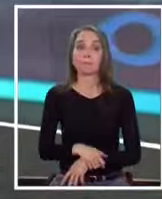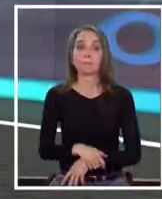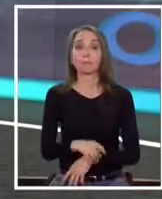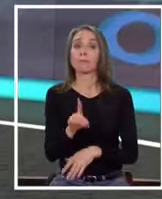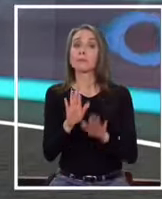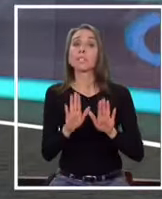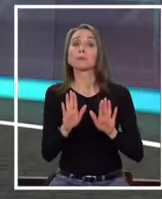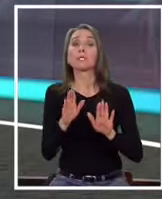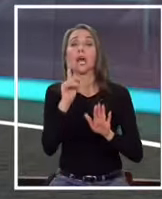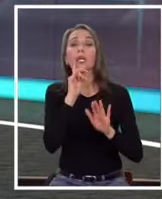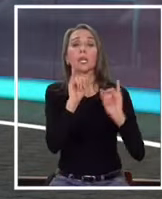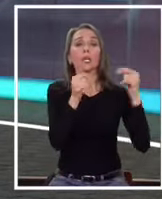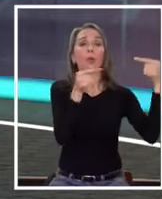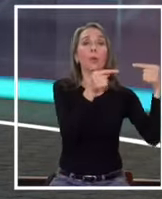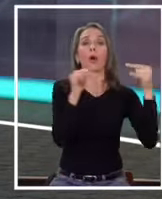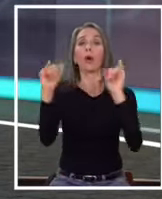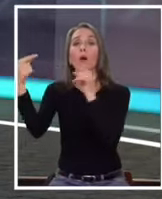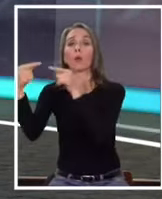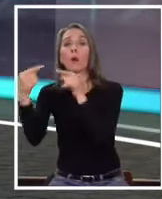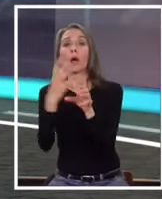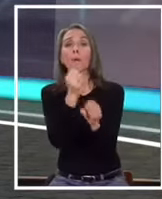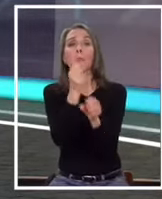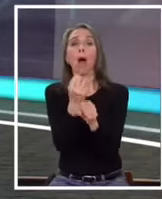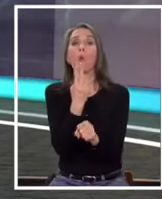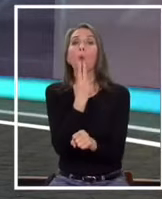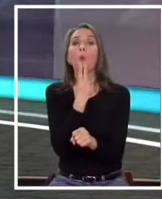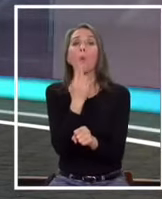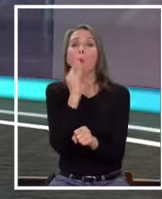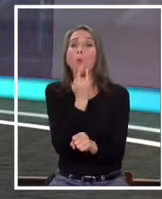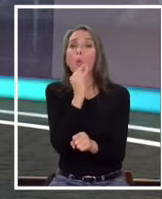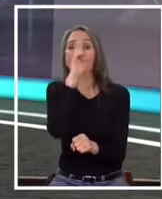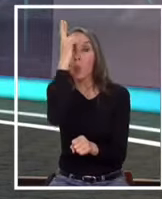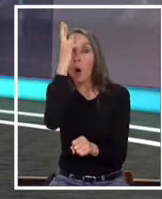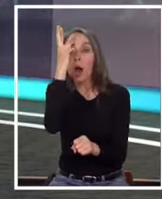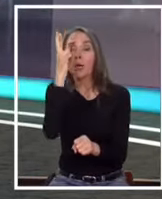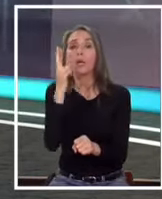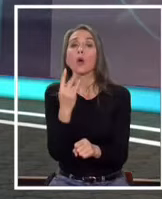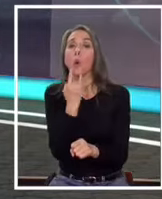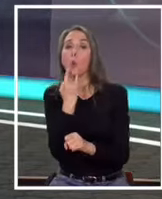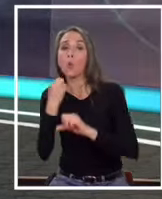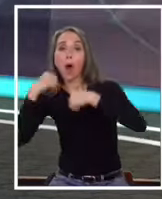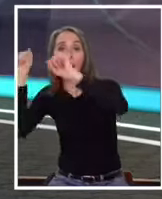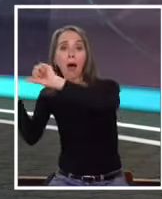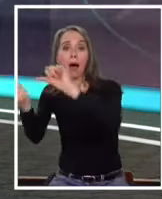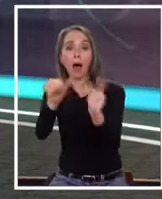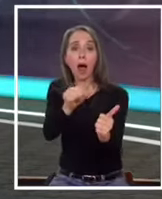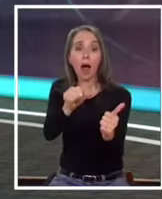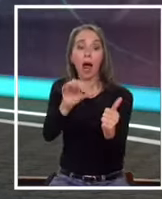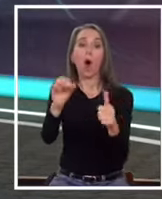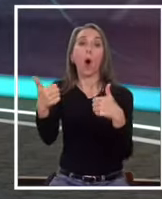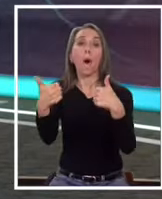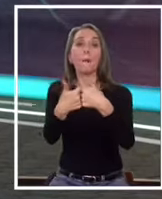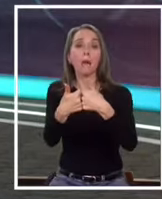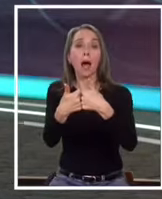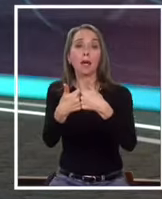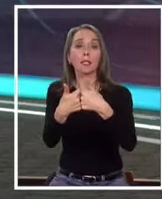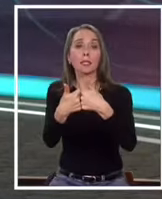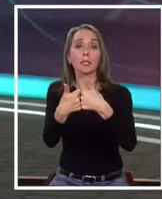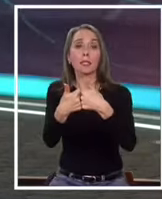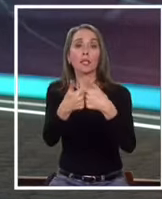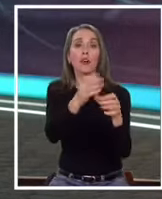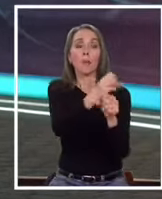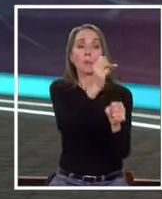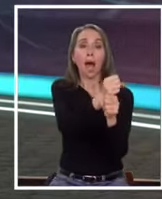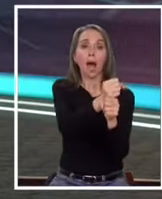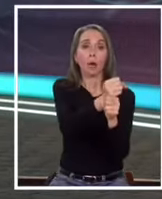Tiene que esperar el resultado también de Paraguay y Uruguay. Si gana Uruguay o si empata frente a